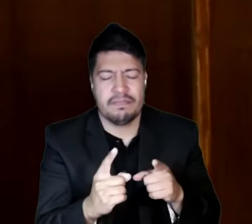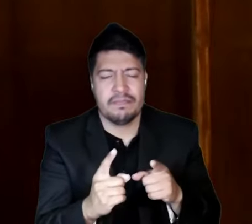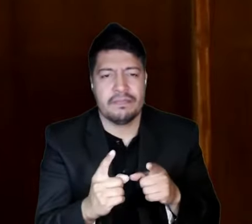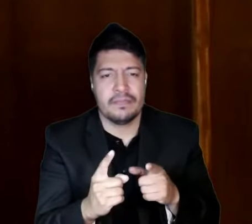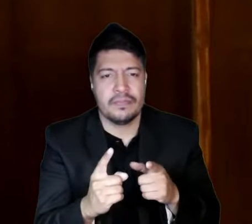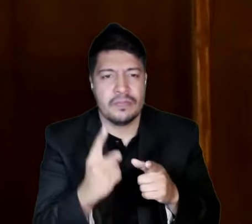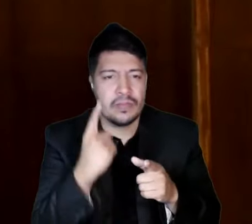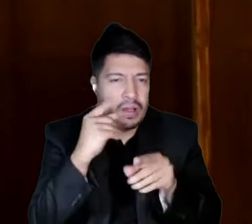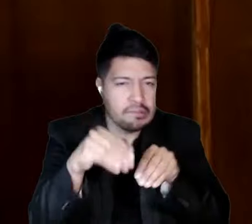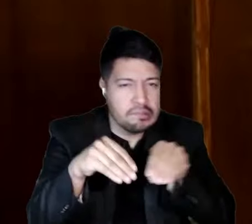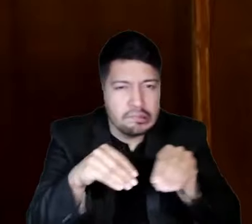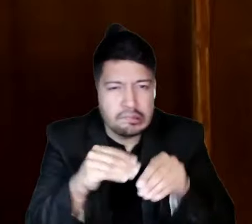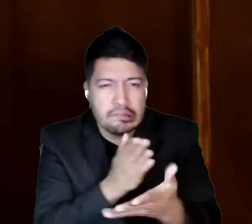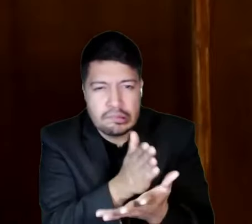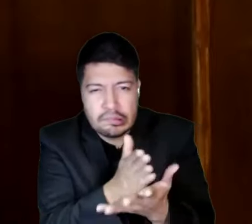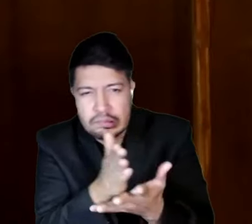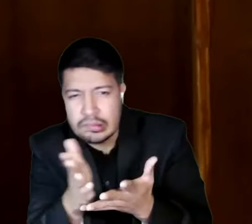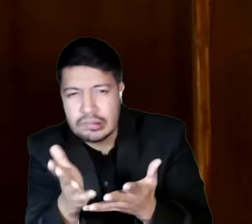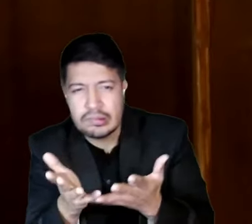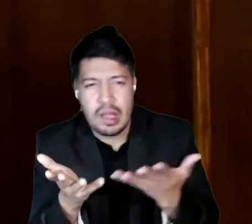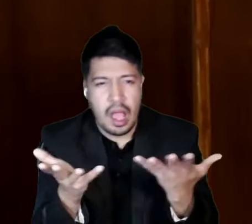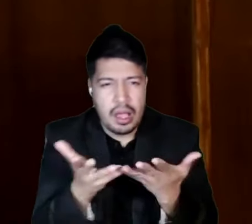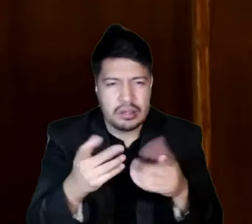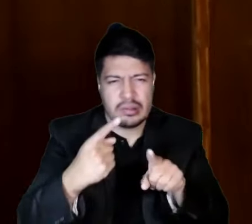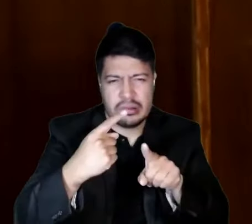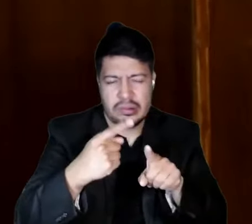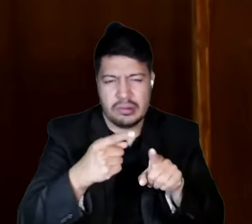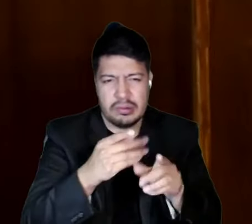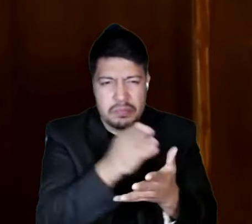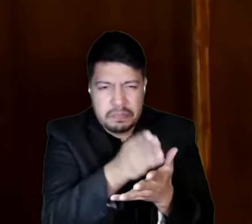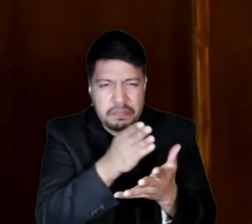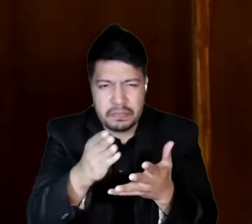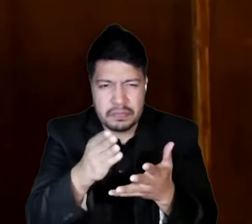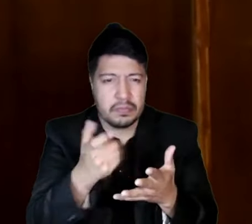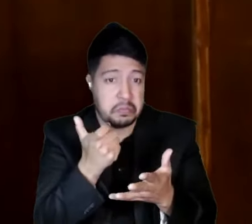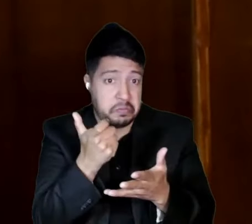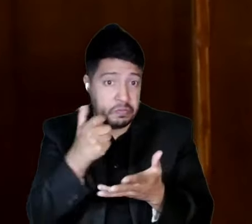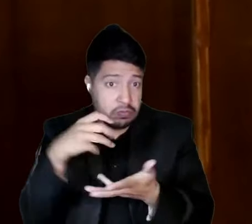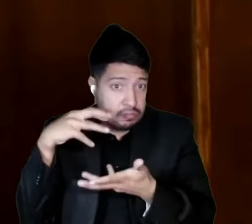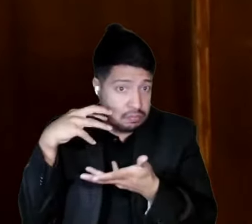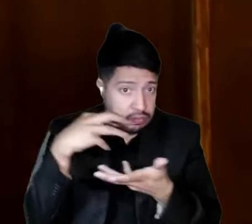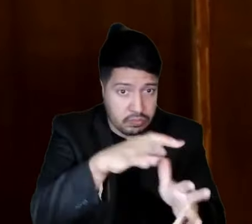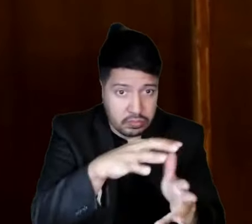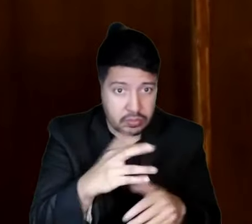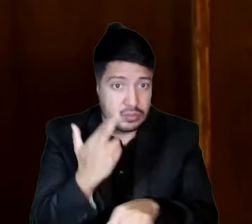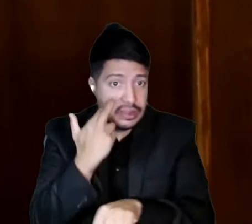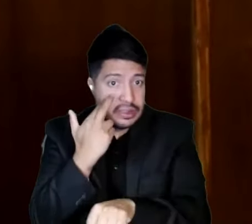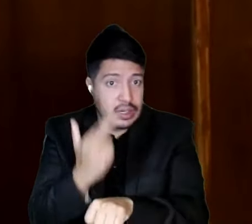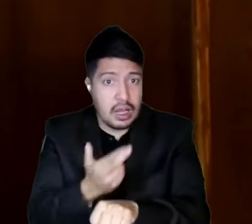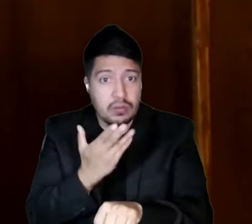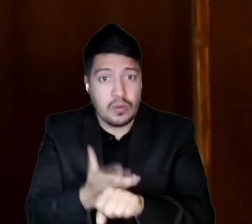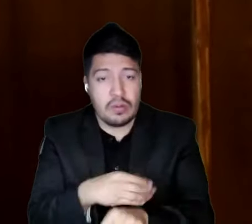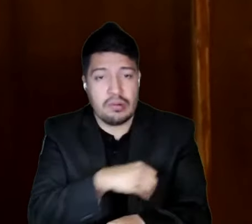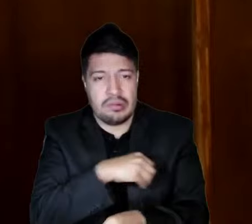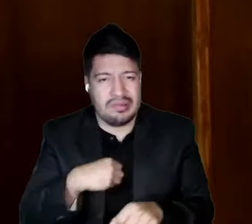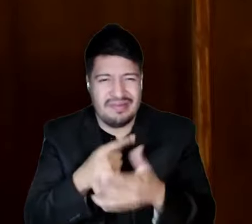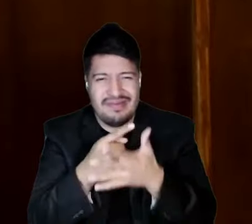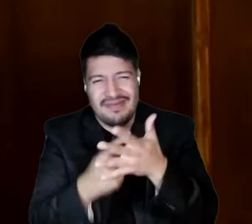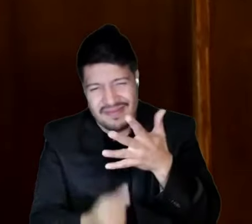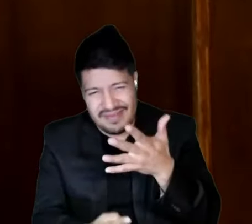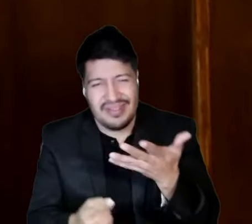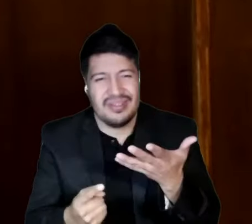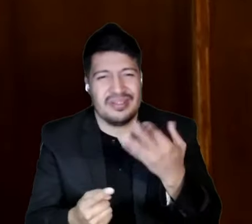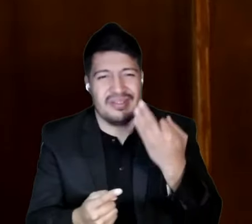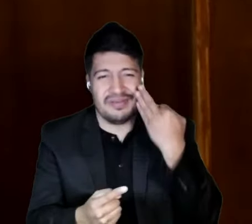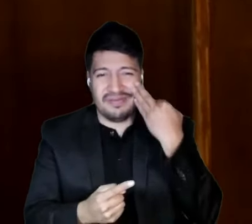prioridades y líneas de acción la designación de recursos de responsabilidades de tiempos de ejecución de